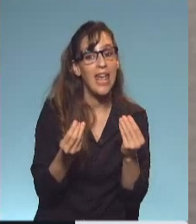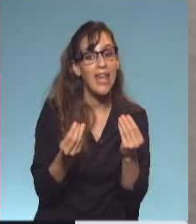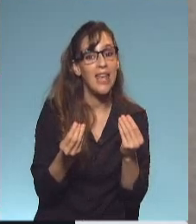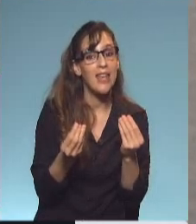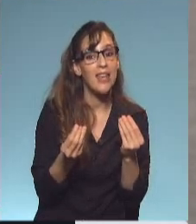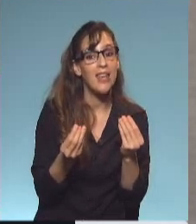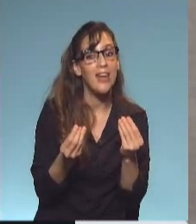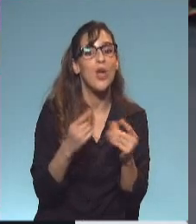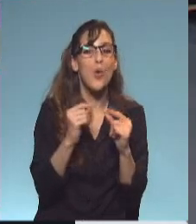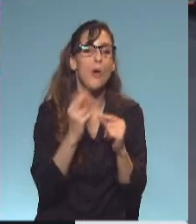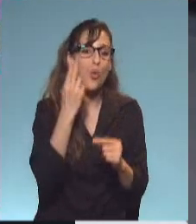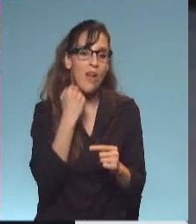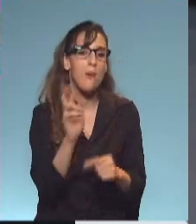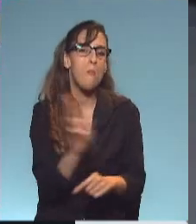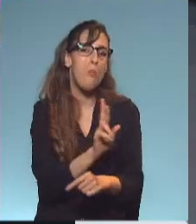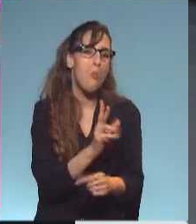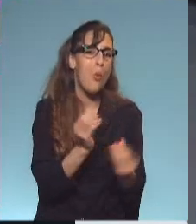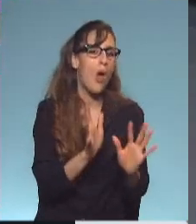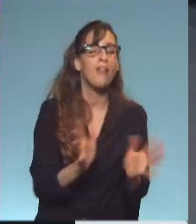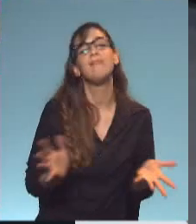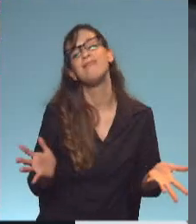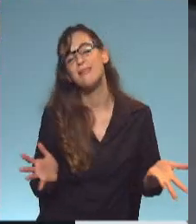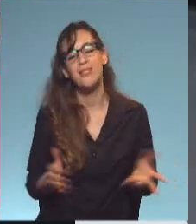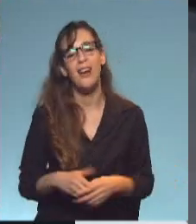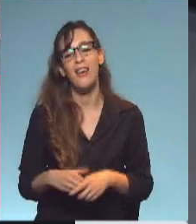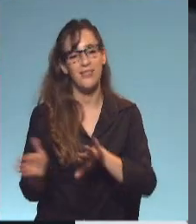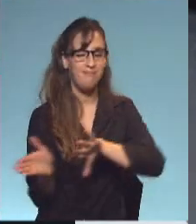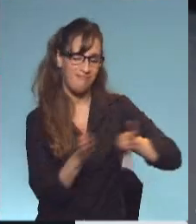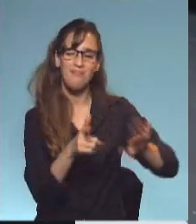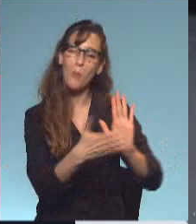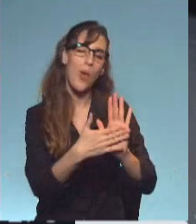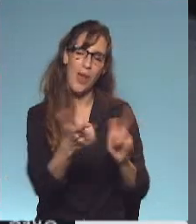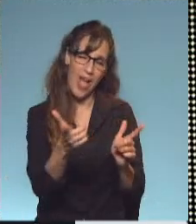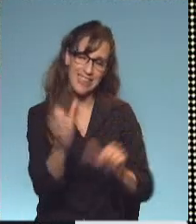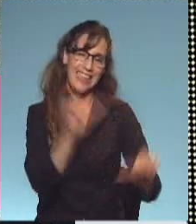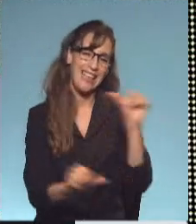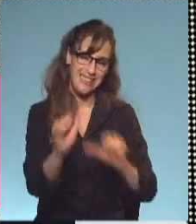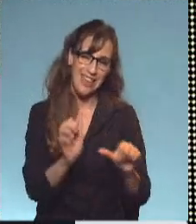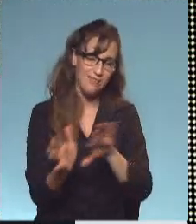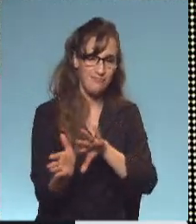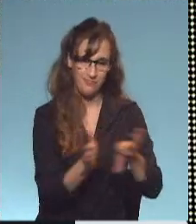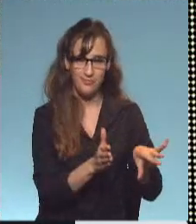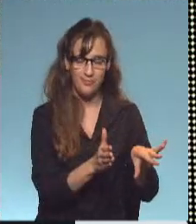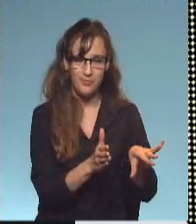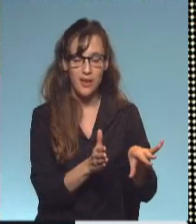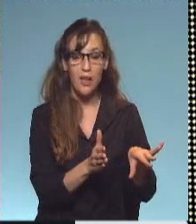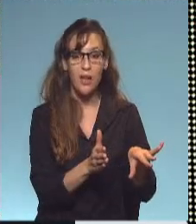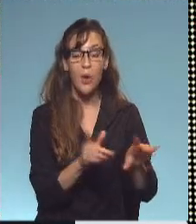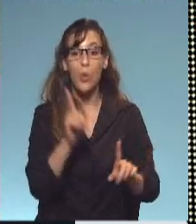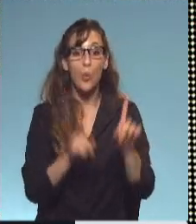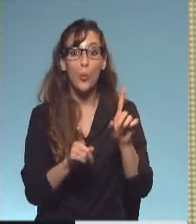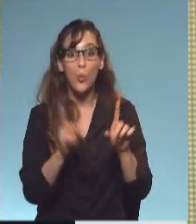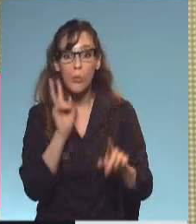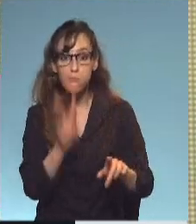palabra y qué hacen los hombres. Pero no tiene fundamento científico eso. Tengo una pregunta. ¿Todos vieron Gambito de Dama? Sí.